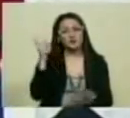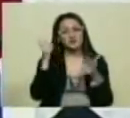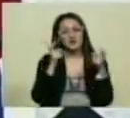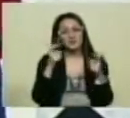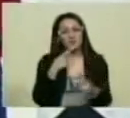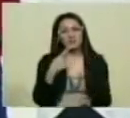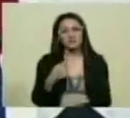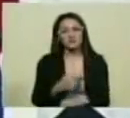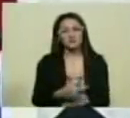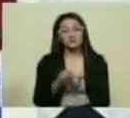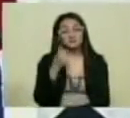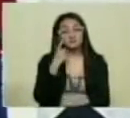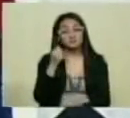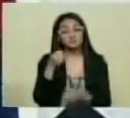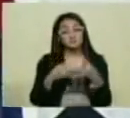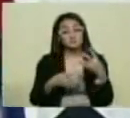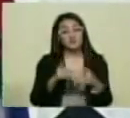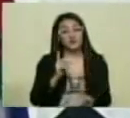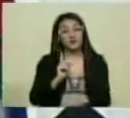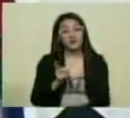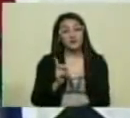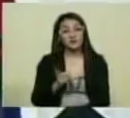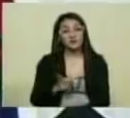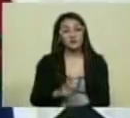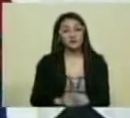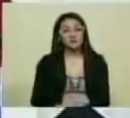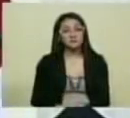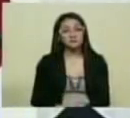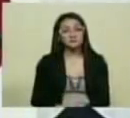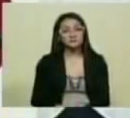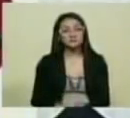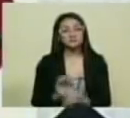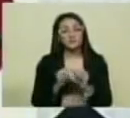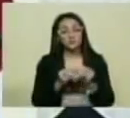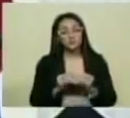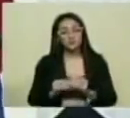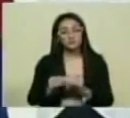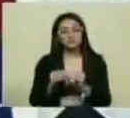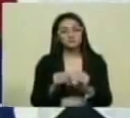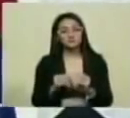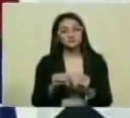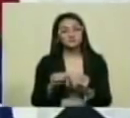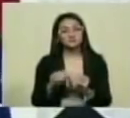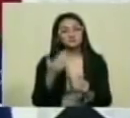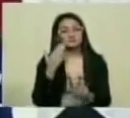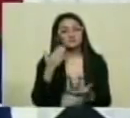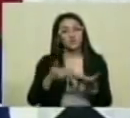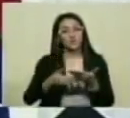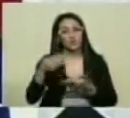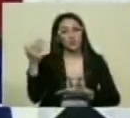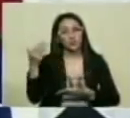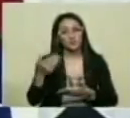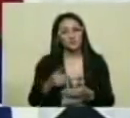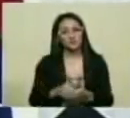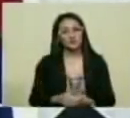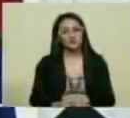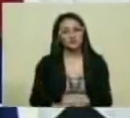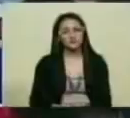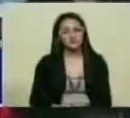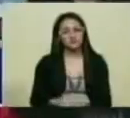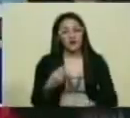Y ahí hay cosas pendientes que debemos hoy recuperar de este documento para hacerlas si no se han